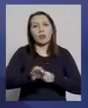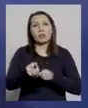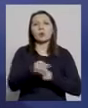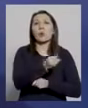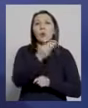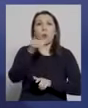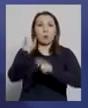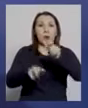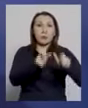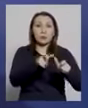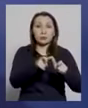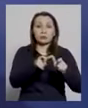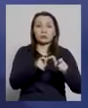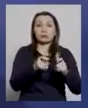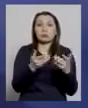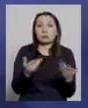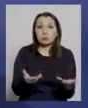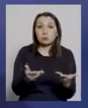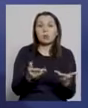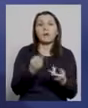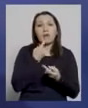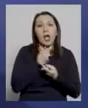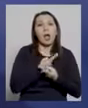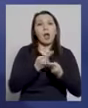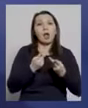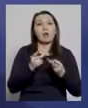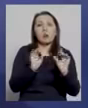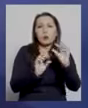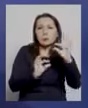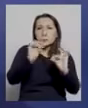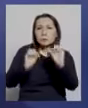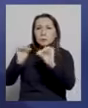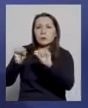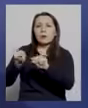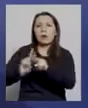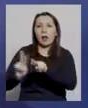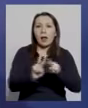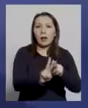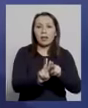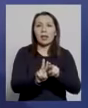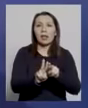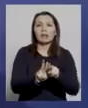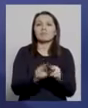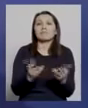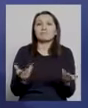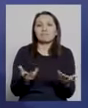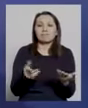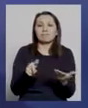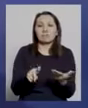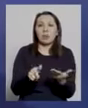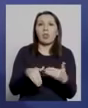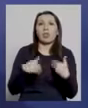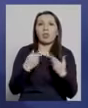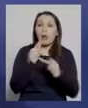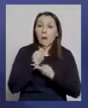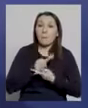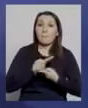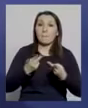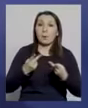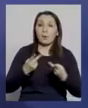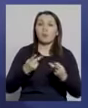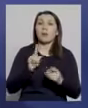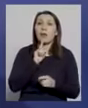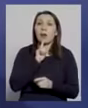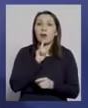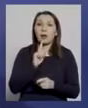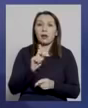de casos, se va a anunciar un ajuste, el cual va a ser anunciado